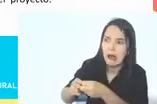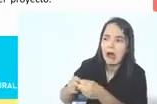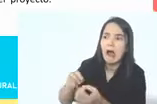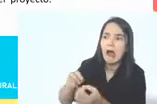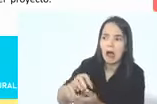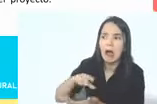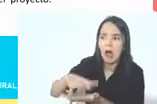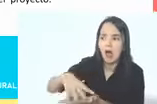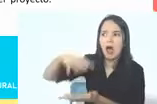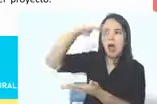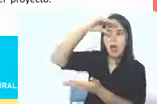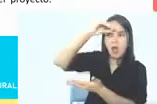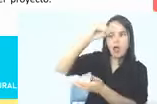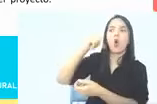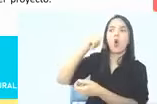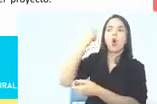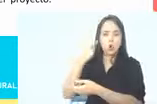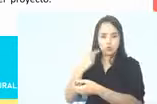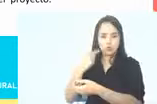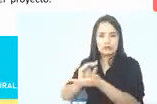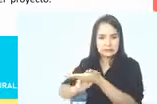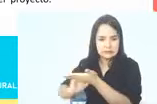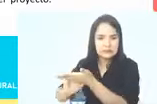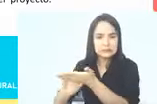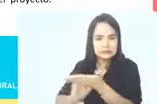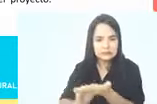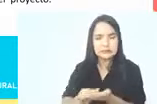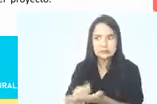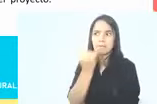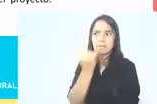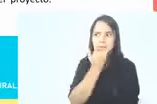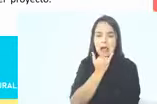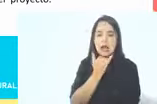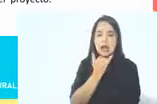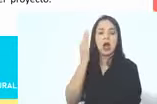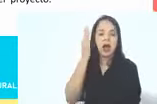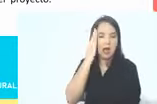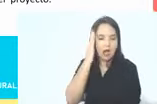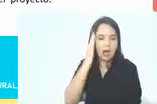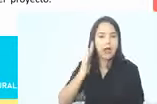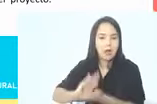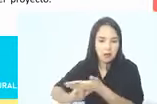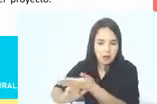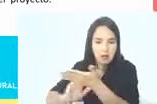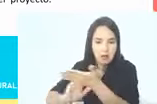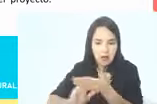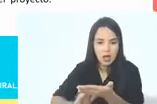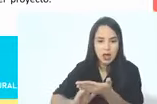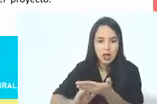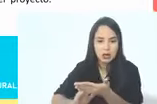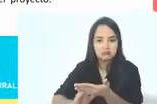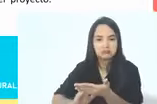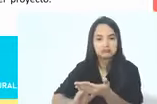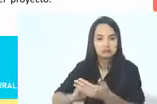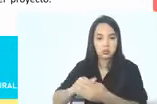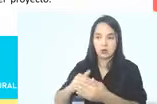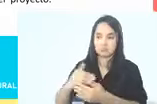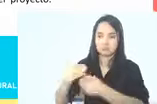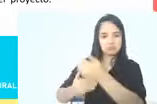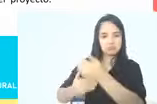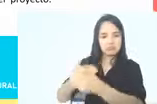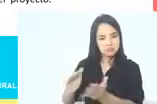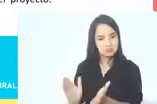economía naranja y emprendimiento cultural. Estas ferias serán de manera virtual, pero tendrán unos componentes